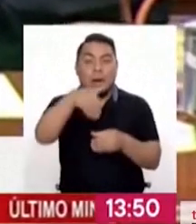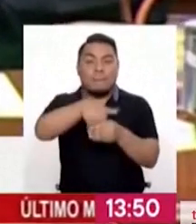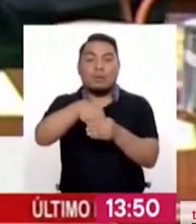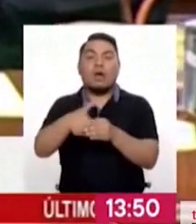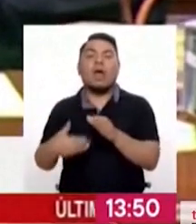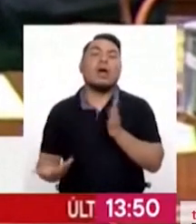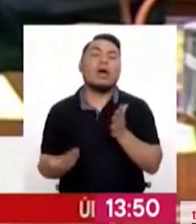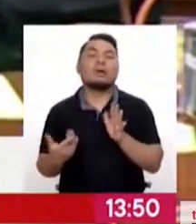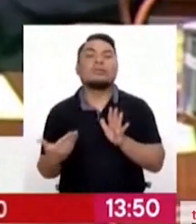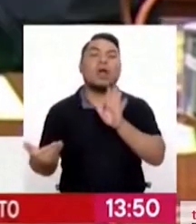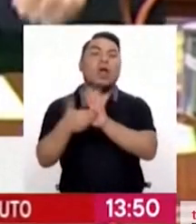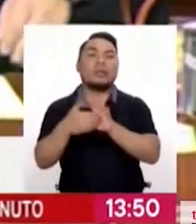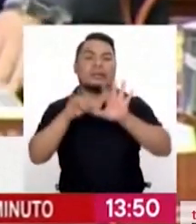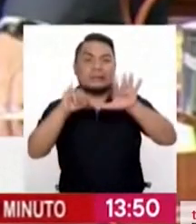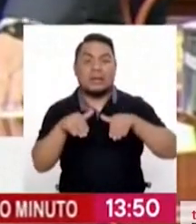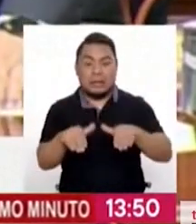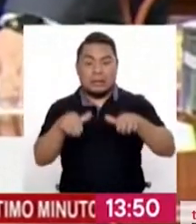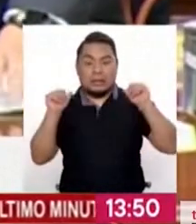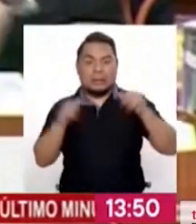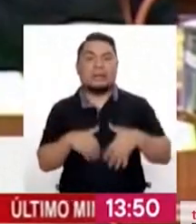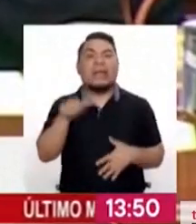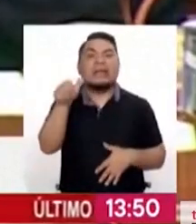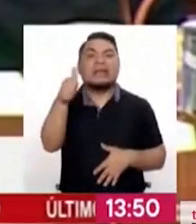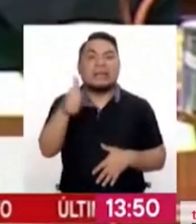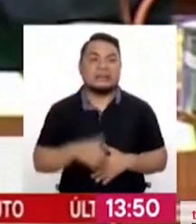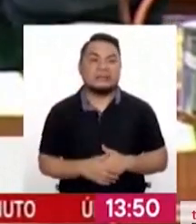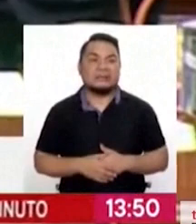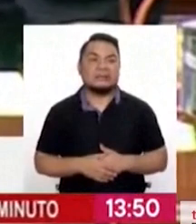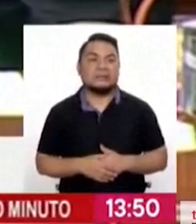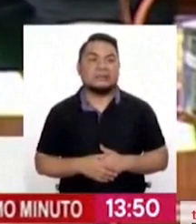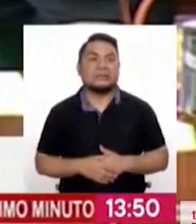preso Alberto Fujimori, quien cumple una condena de 25 años de cárcel.